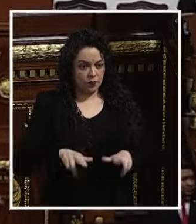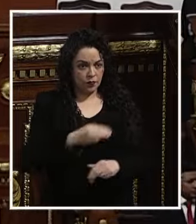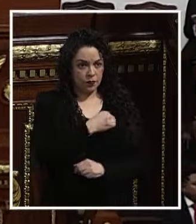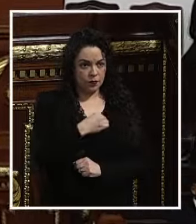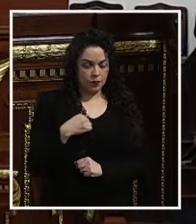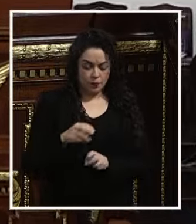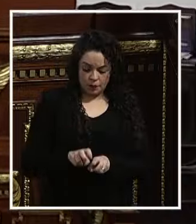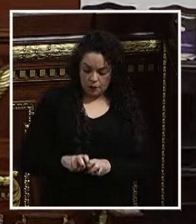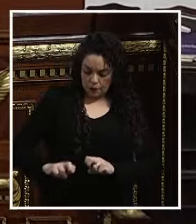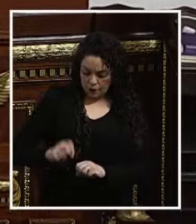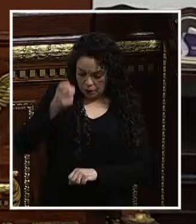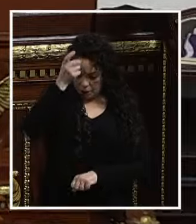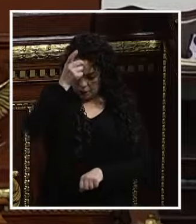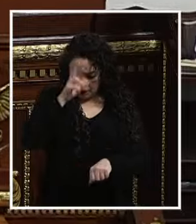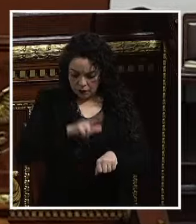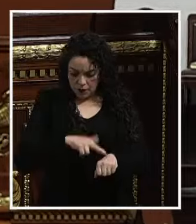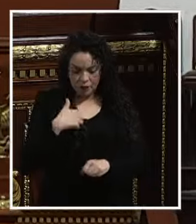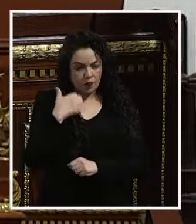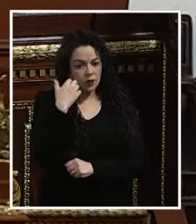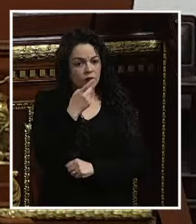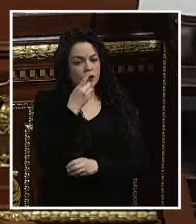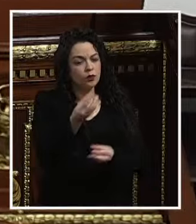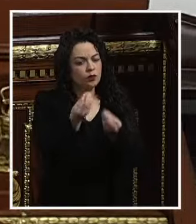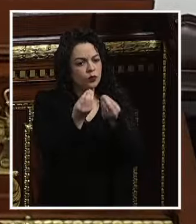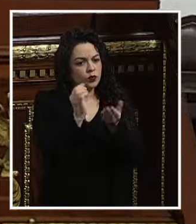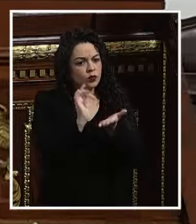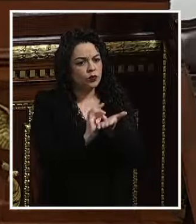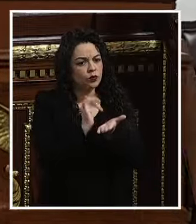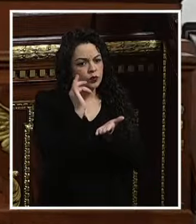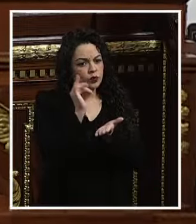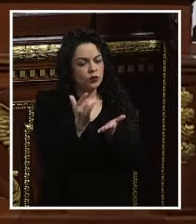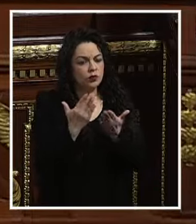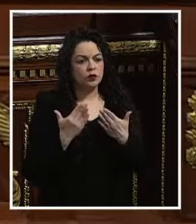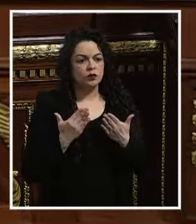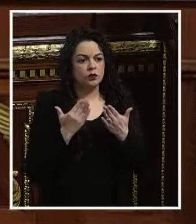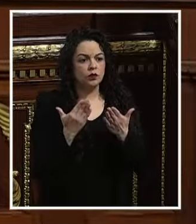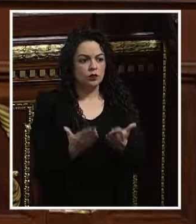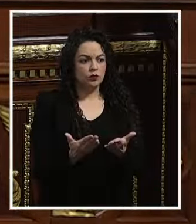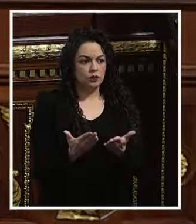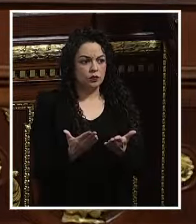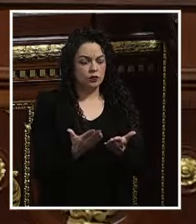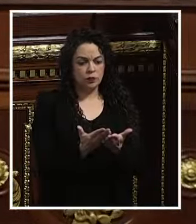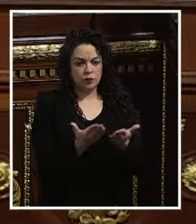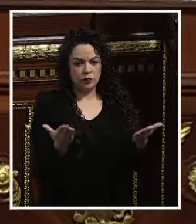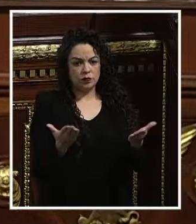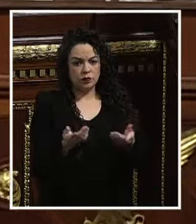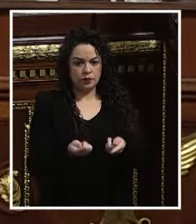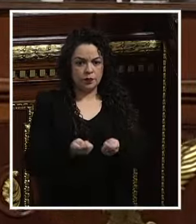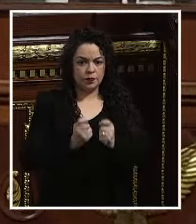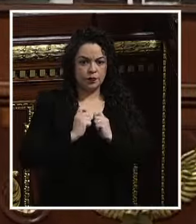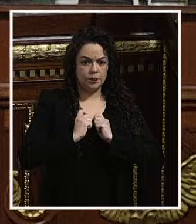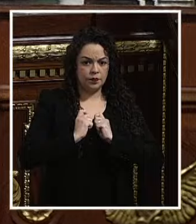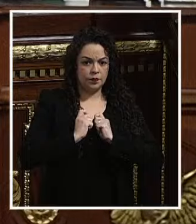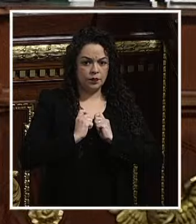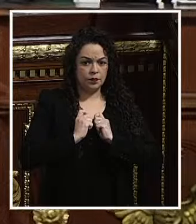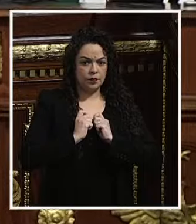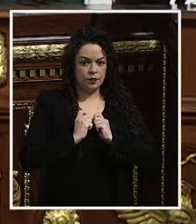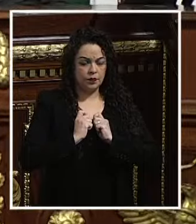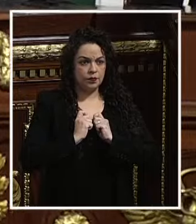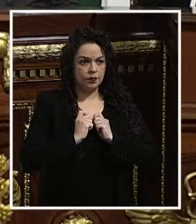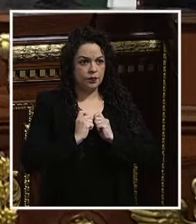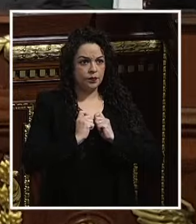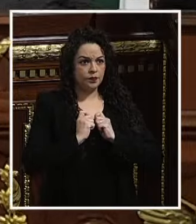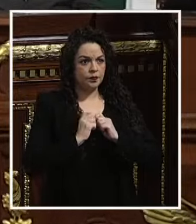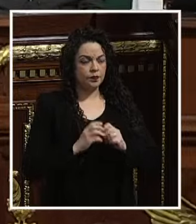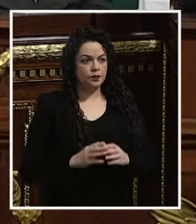quiero agradecer ampliamente la distinción y la confianza que las y los legisladores han depositado en